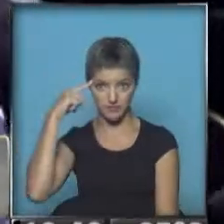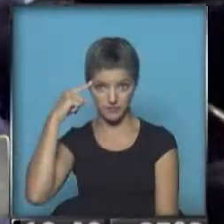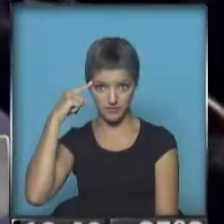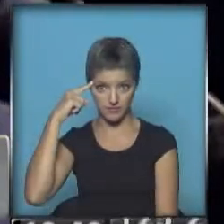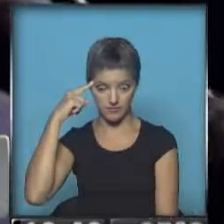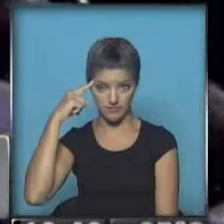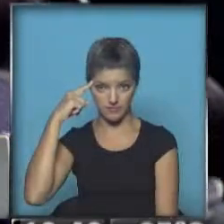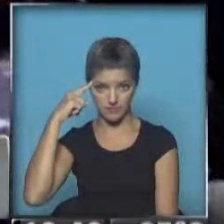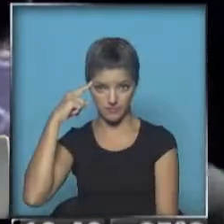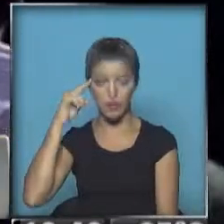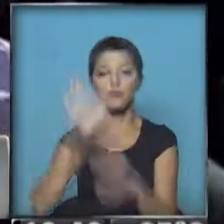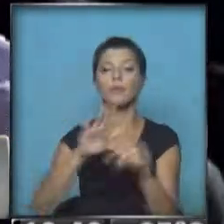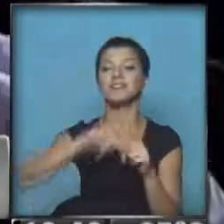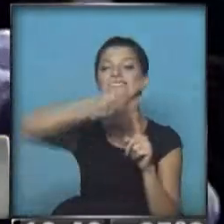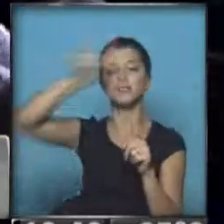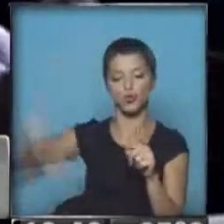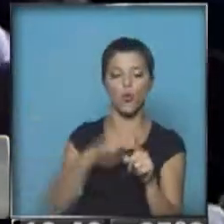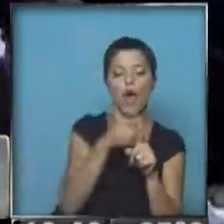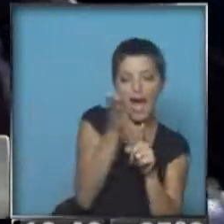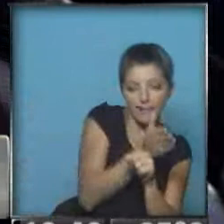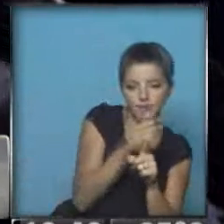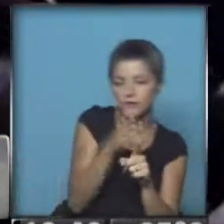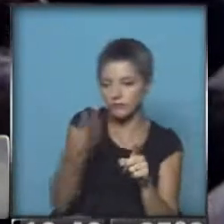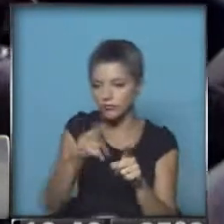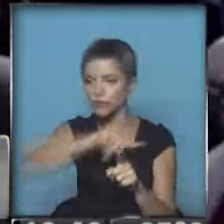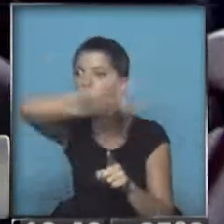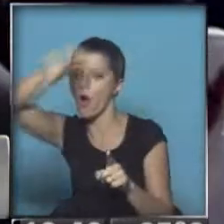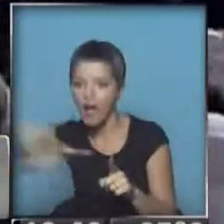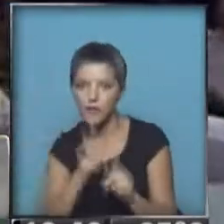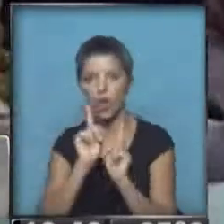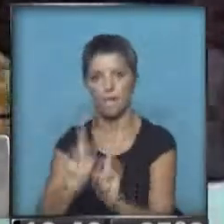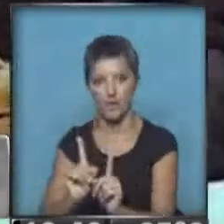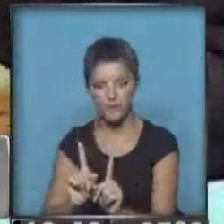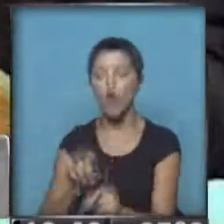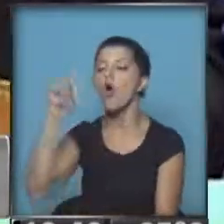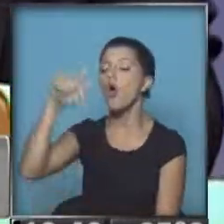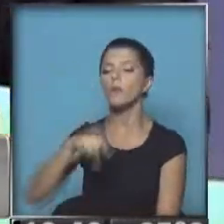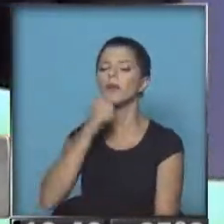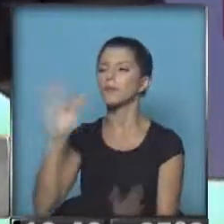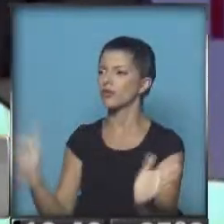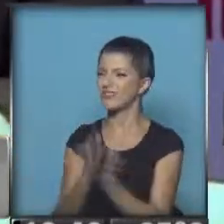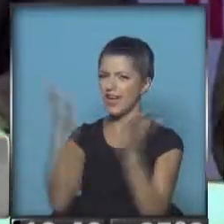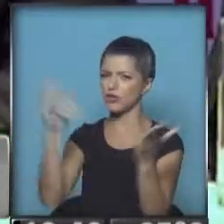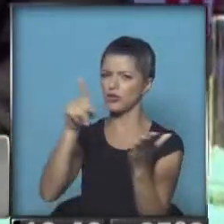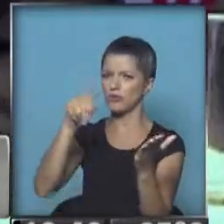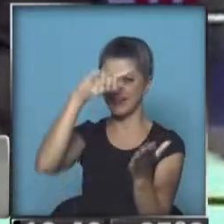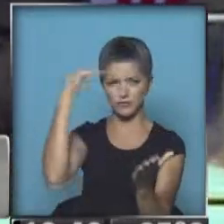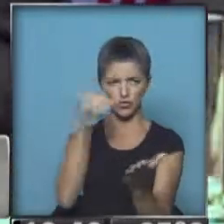es circular. Y hoy leí en el diario La Nación, en un congreso que hubo de